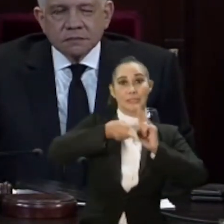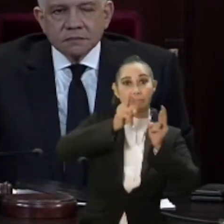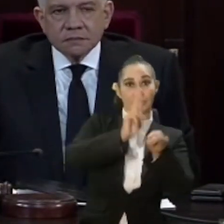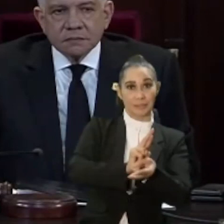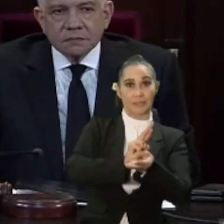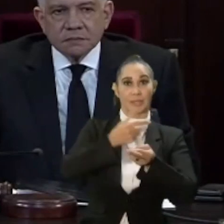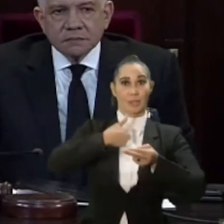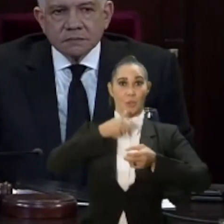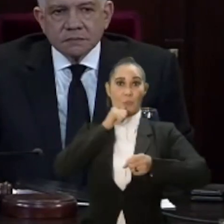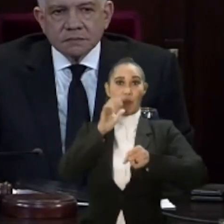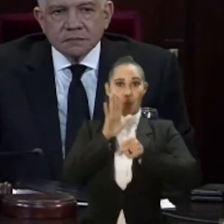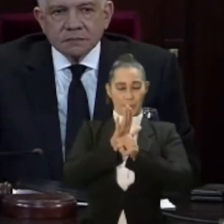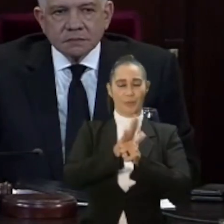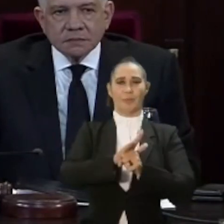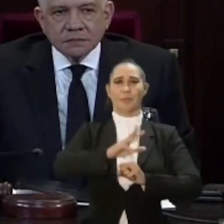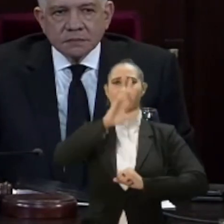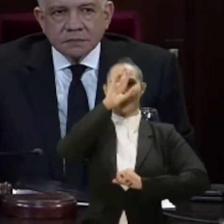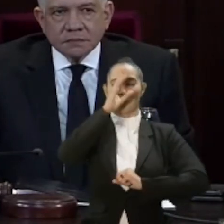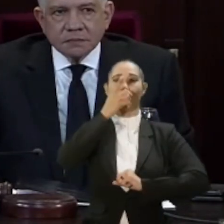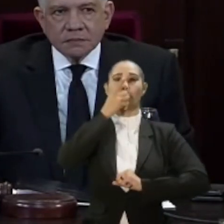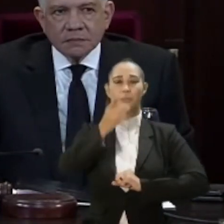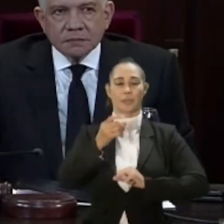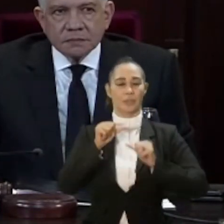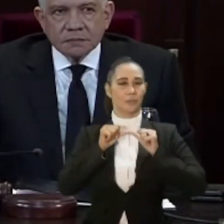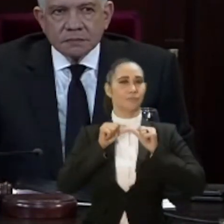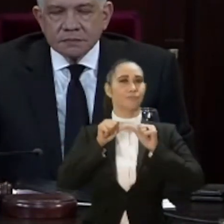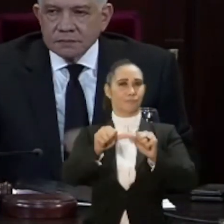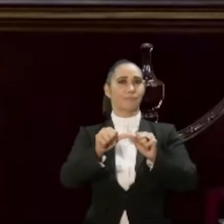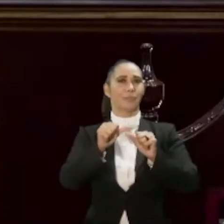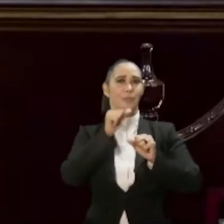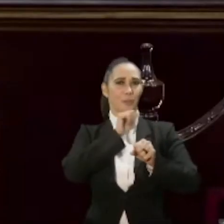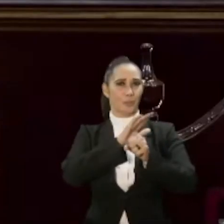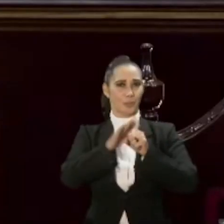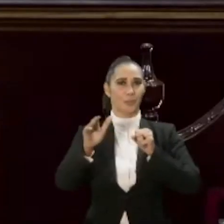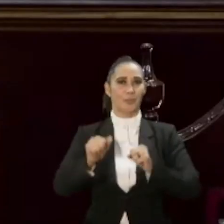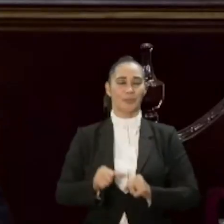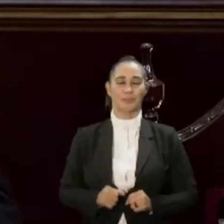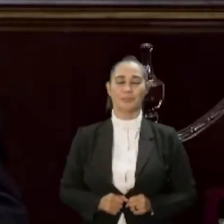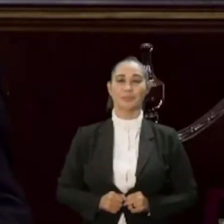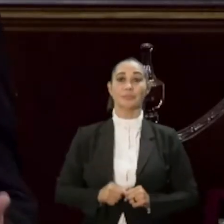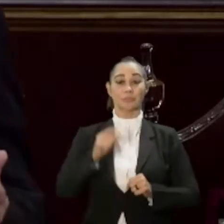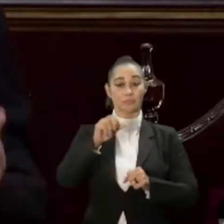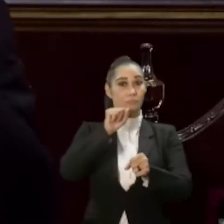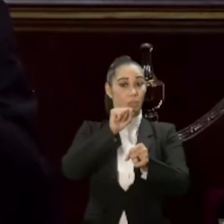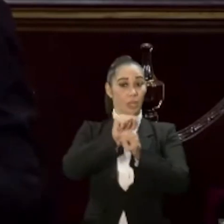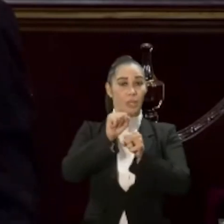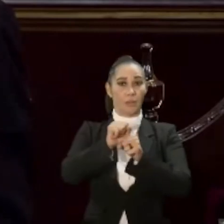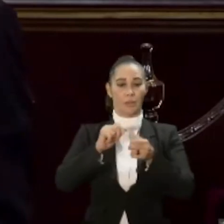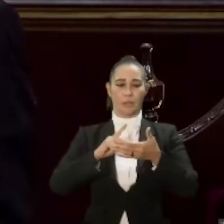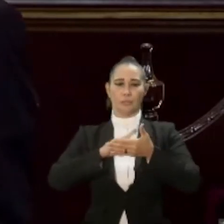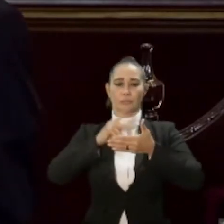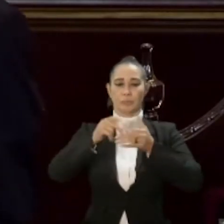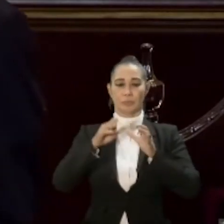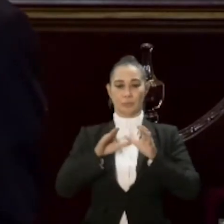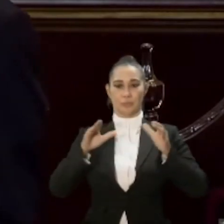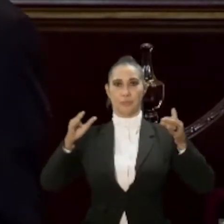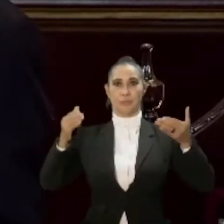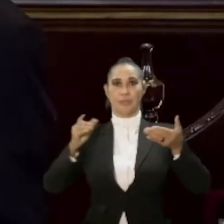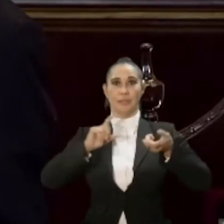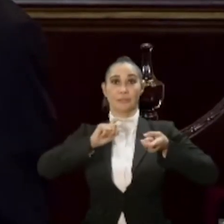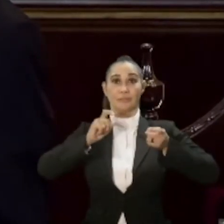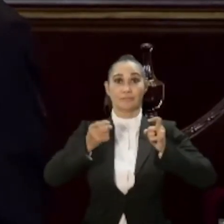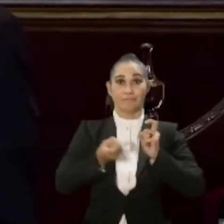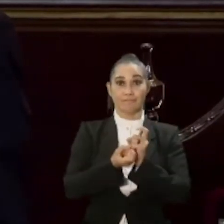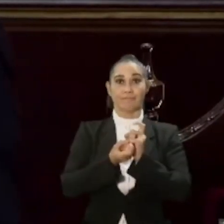que me comprometí con el pueblo dominicano y que estamos cumpliendo. Estamos ejecutando grandes obras de transformación,